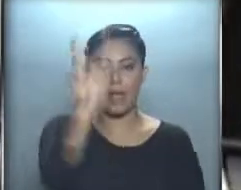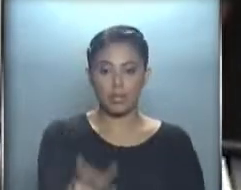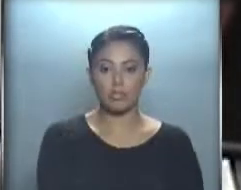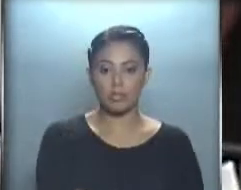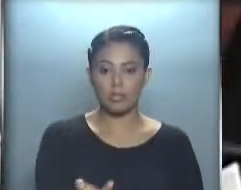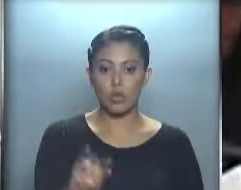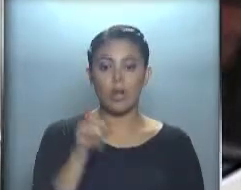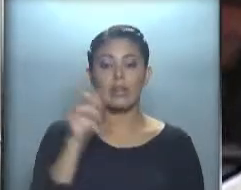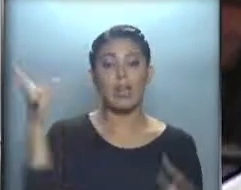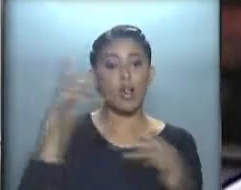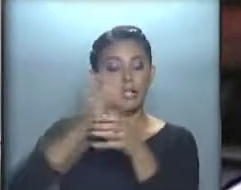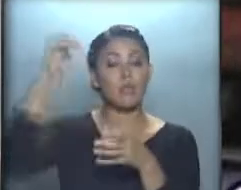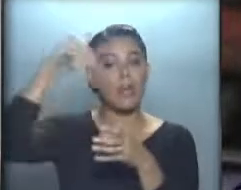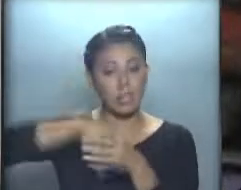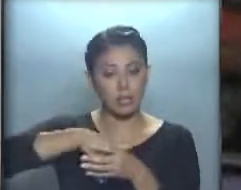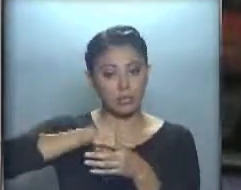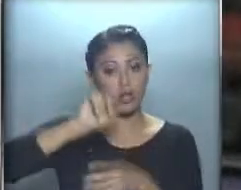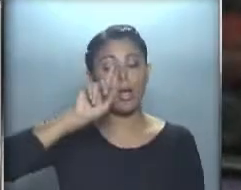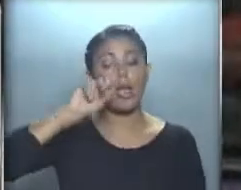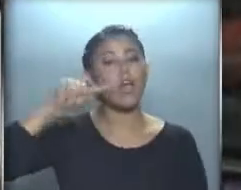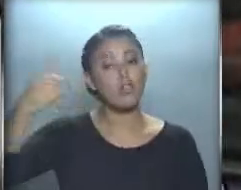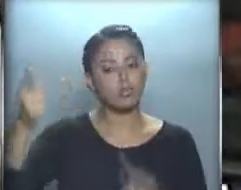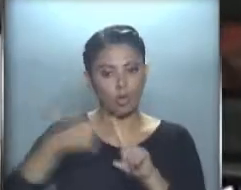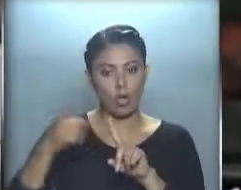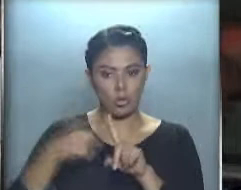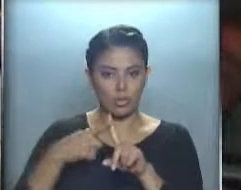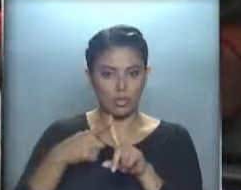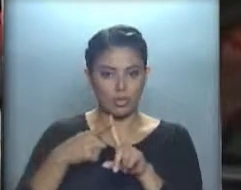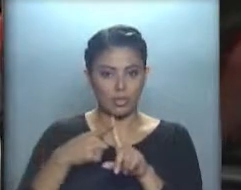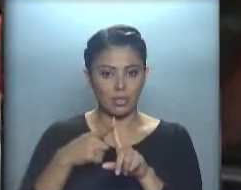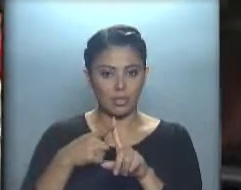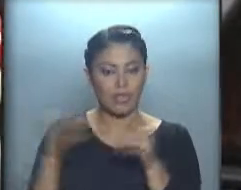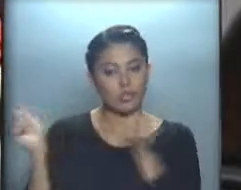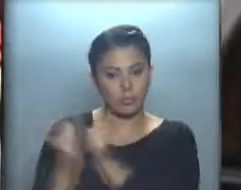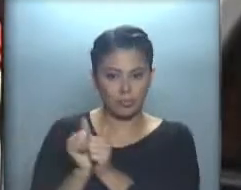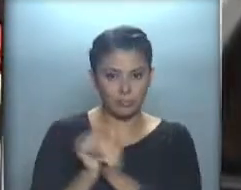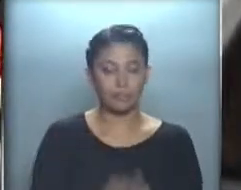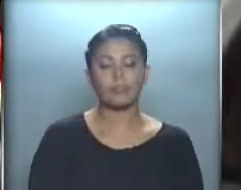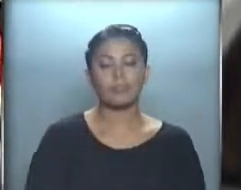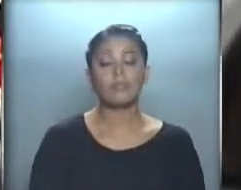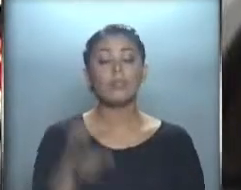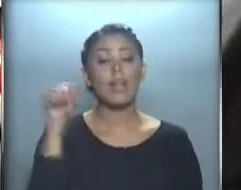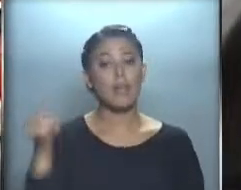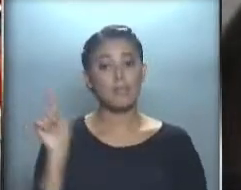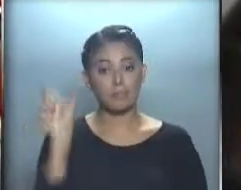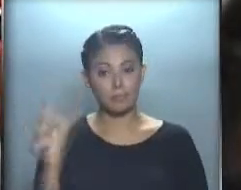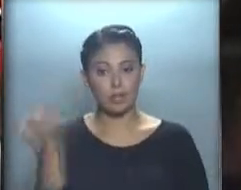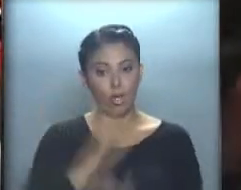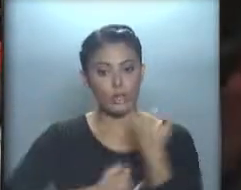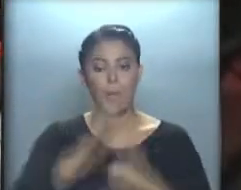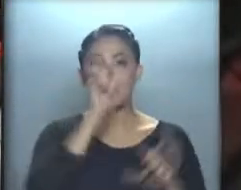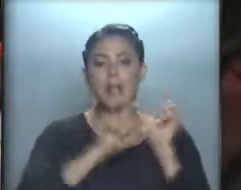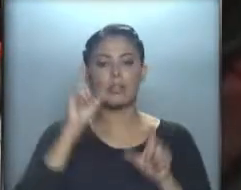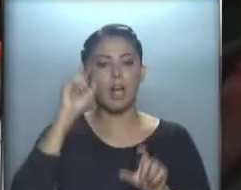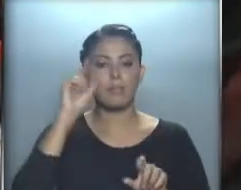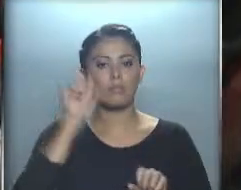que estaba en el colectivo que en otra salida vamos a vamos a hablar con él pero lo que nos contaba es que la gente estaba en